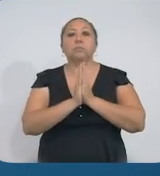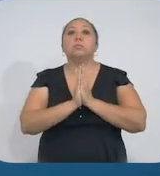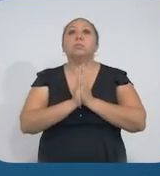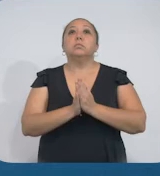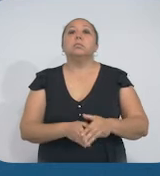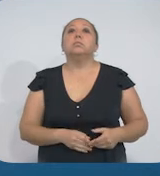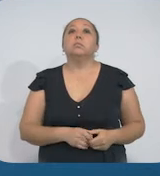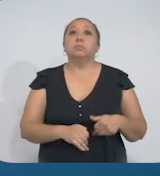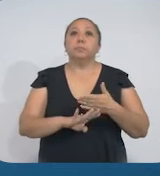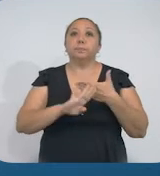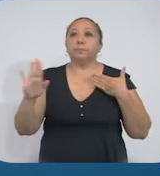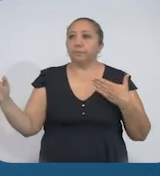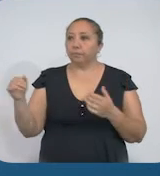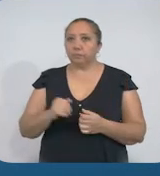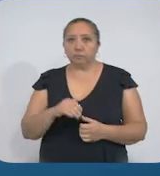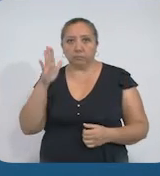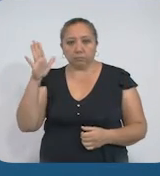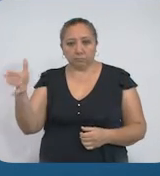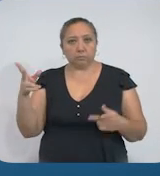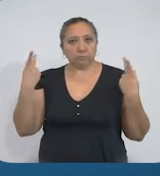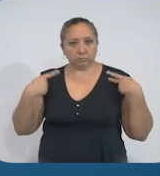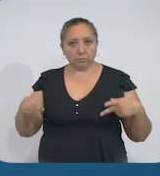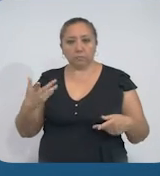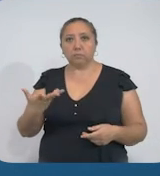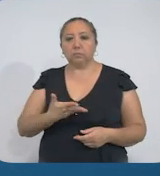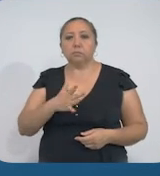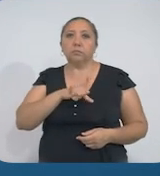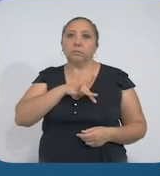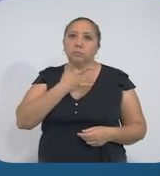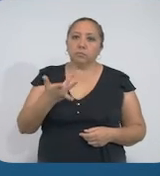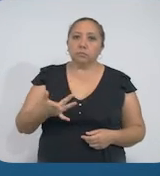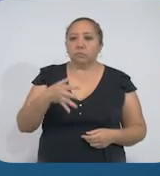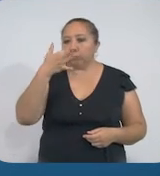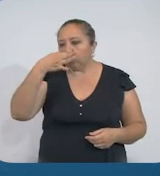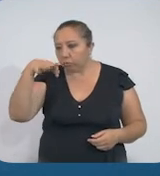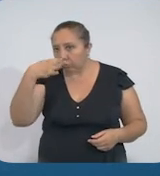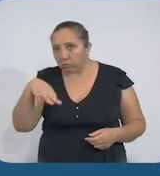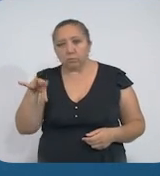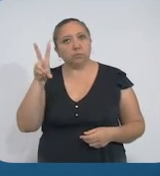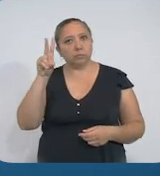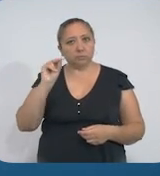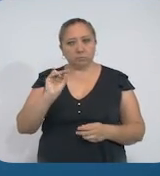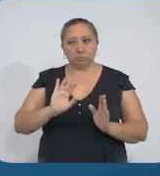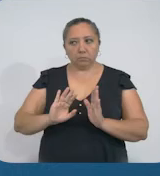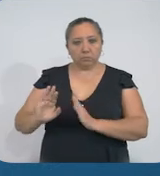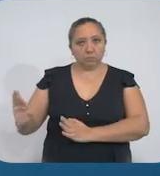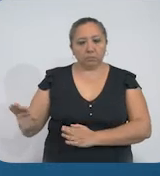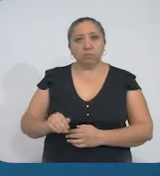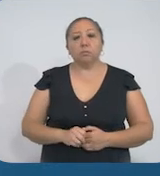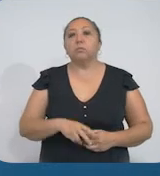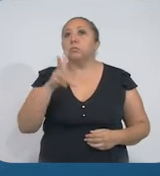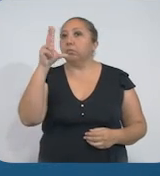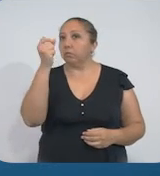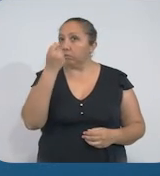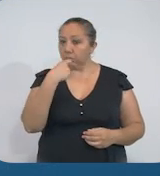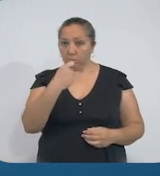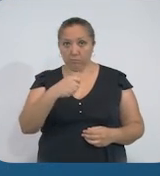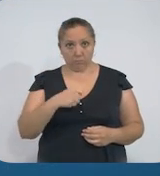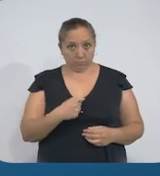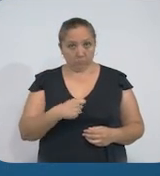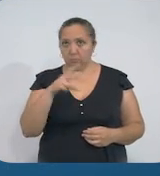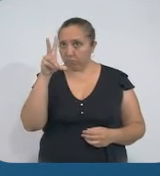igual forma, evitar el contacto directo con personas que tengan síntomas de resfriado o gripe y, muy importante, no